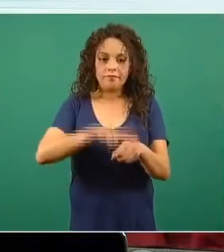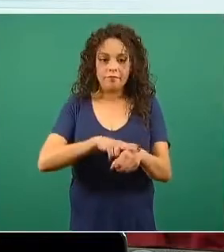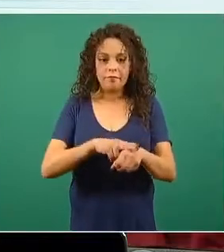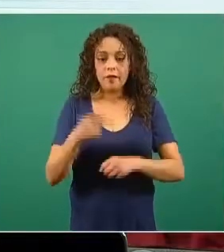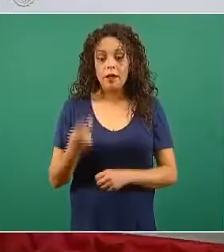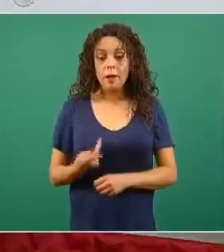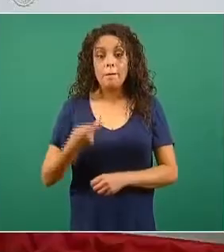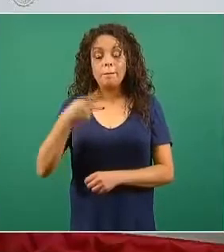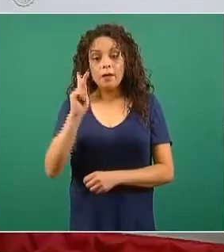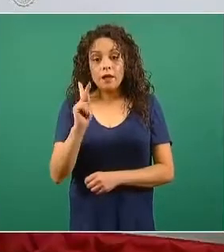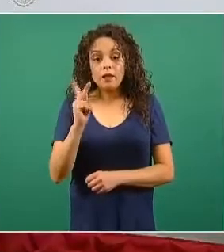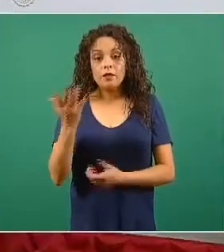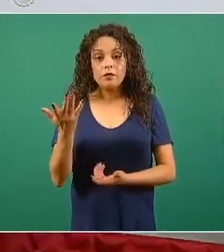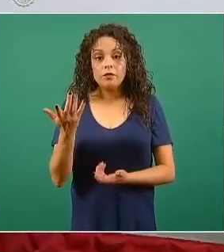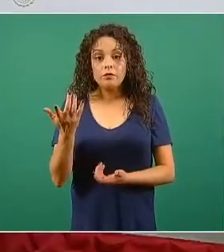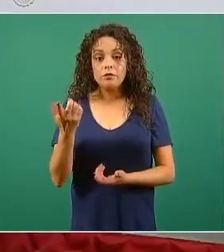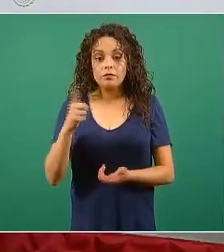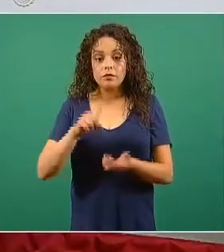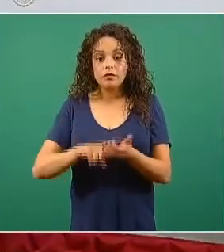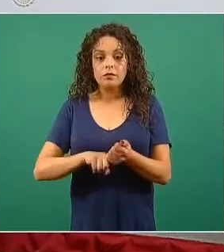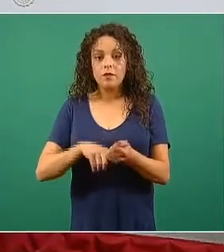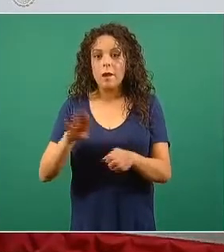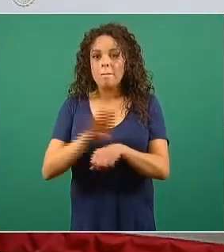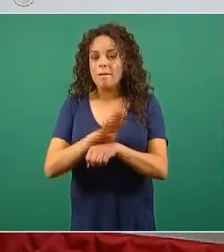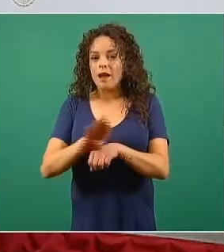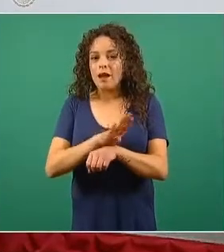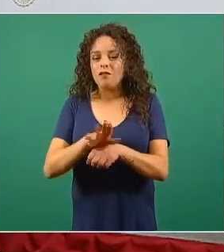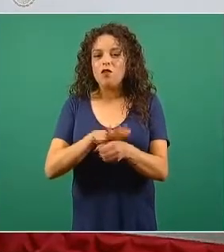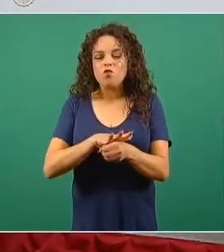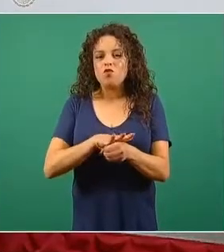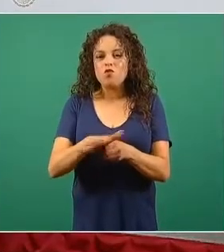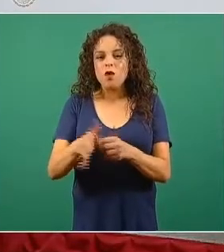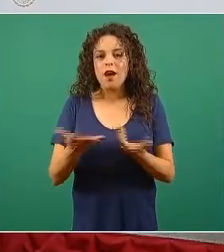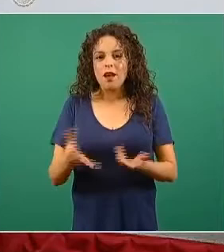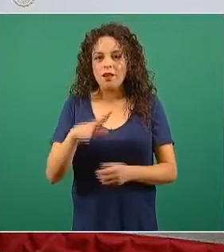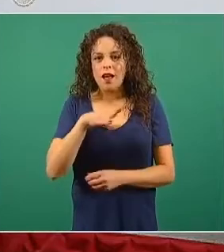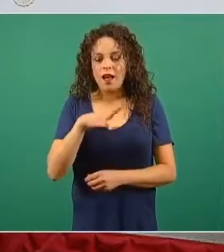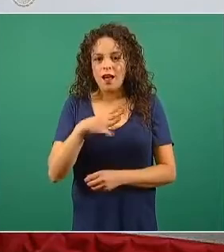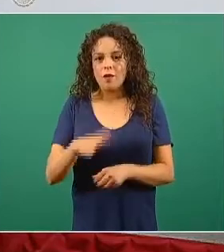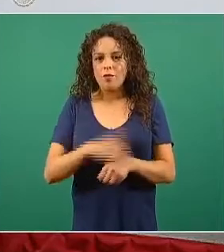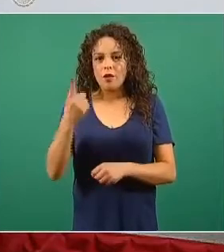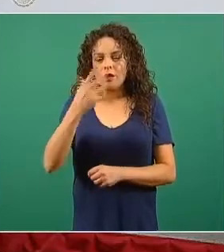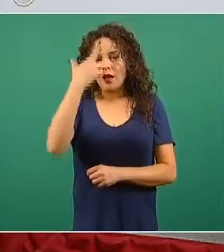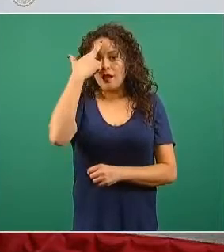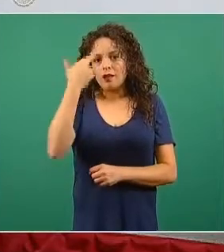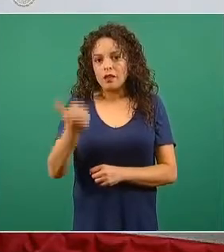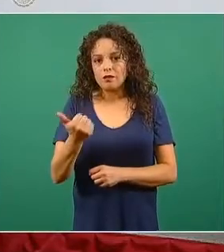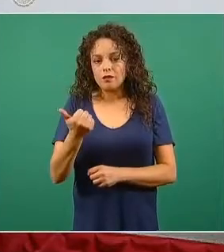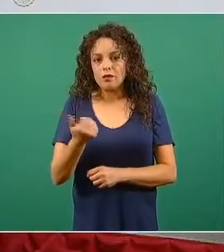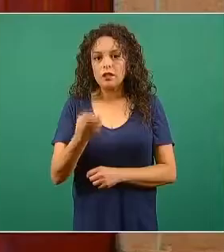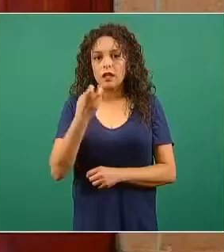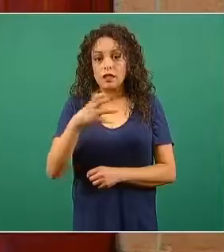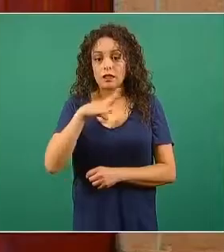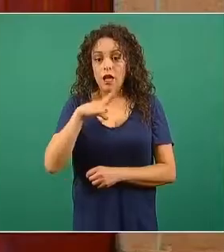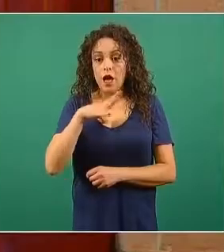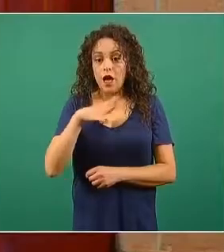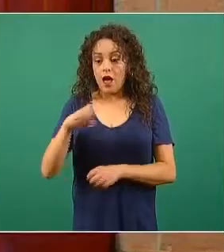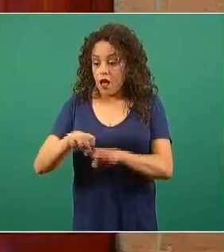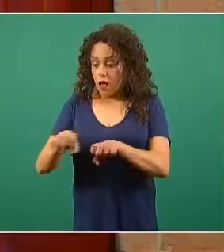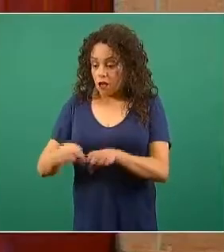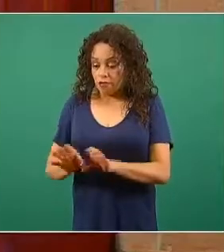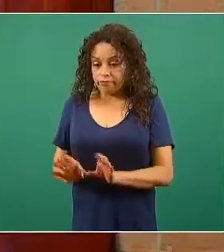precisamente una de las ventajas y la razón por la cual se implementa un operativo de